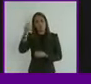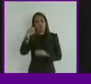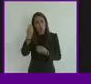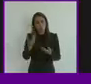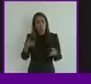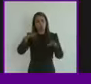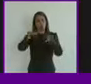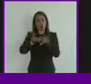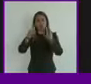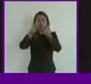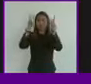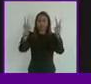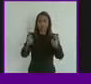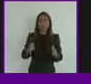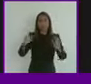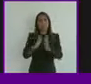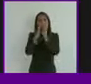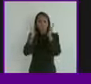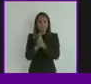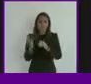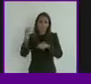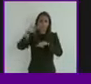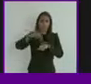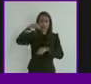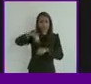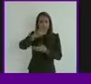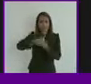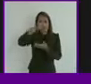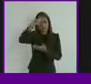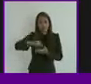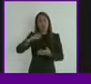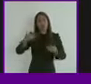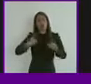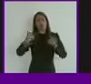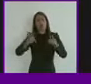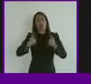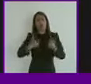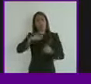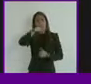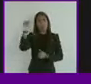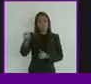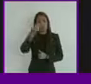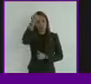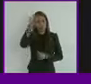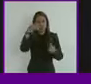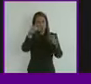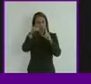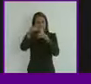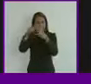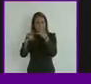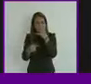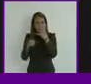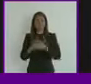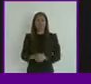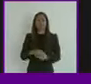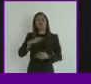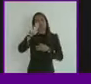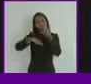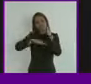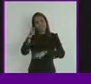la Democracia y la Educación en Ciudad de México, Adolescencia, Tecnologías, Retos para la Democracia y la Educación. Enhorabuena. Hasta